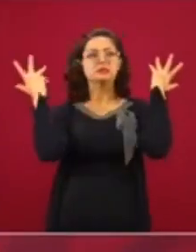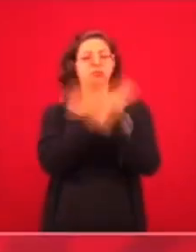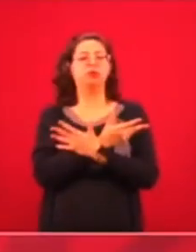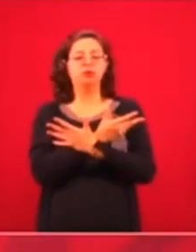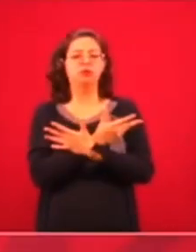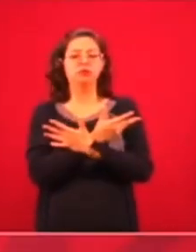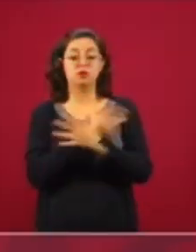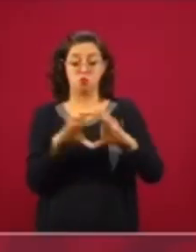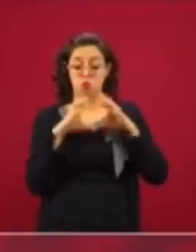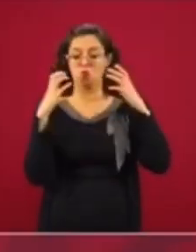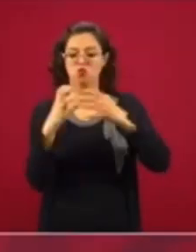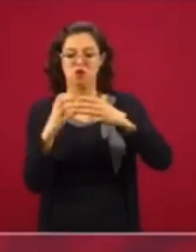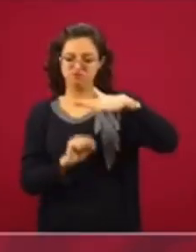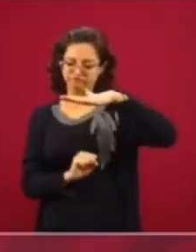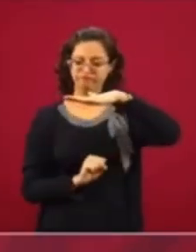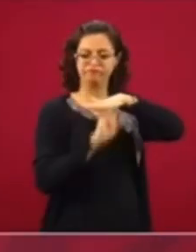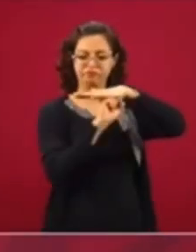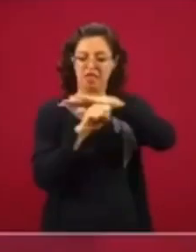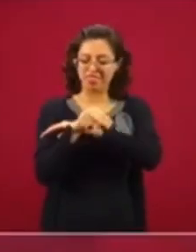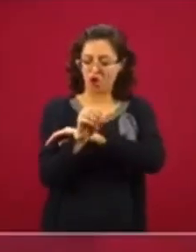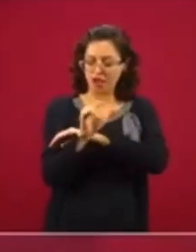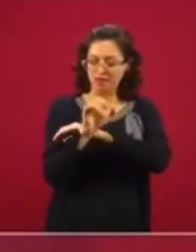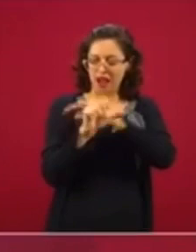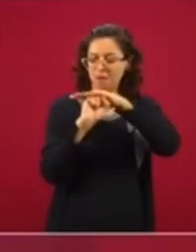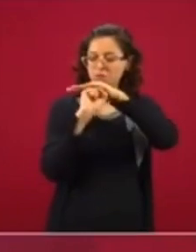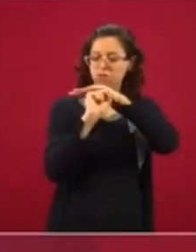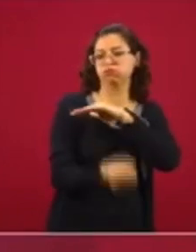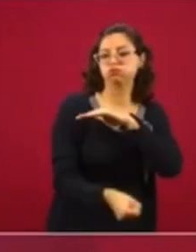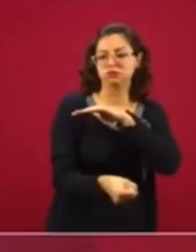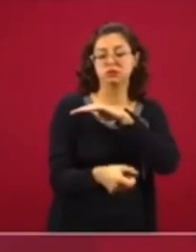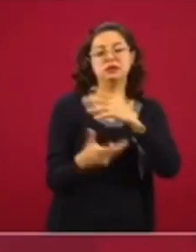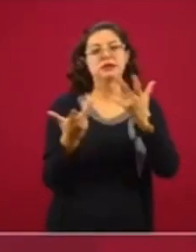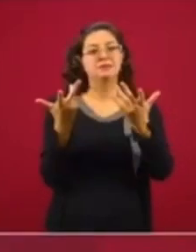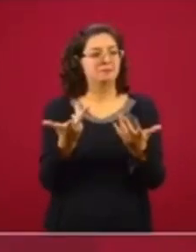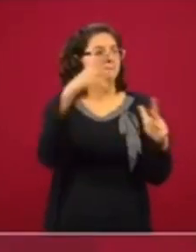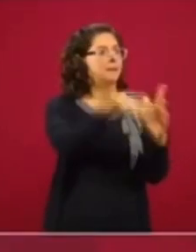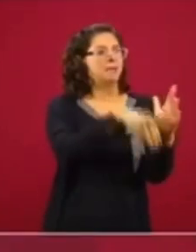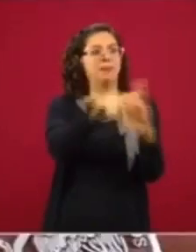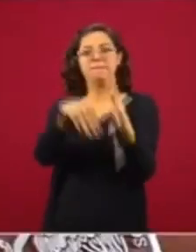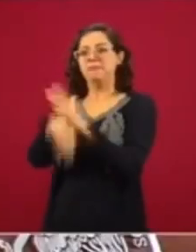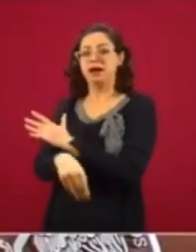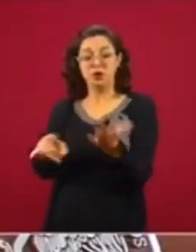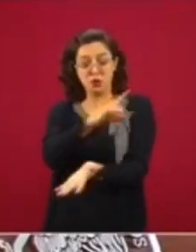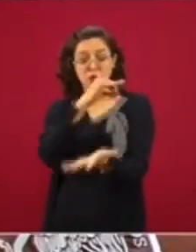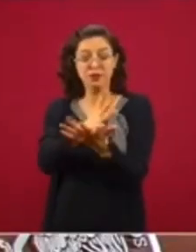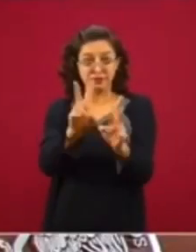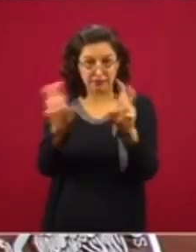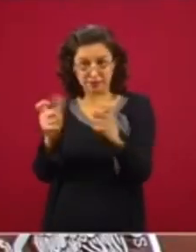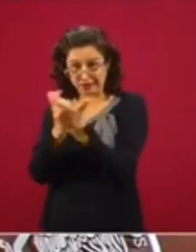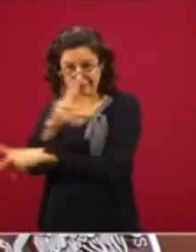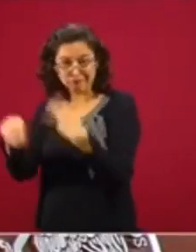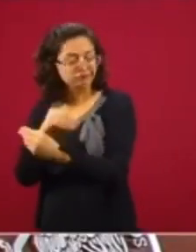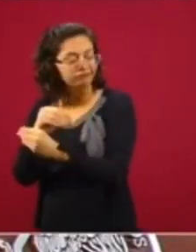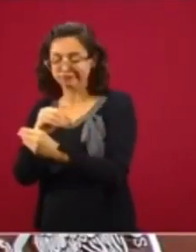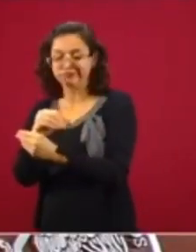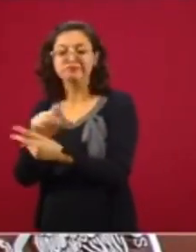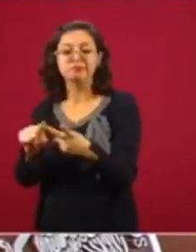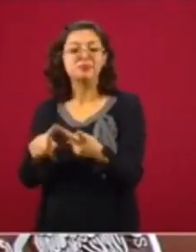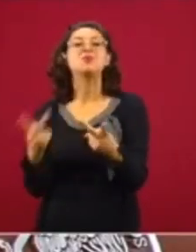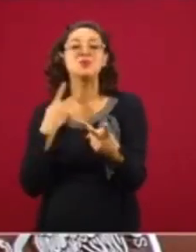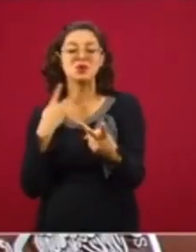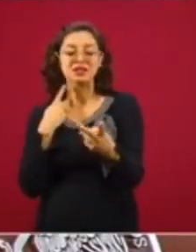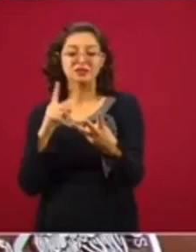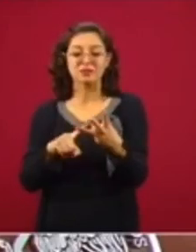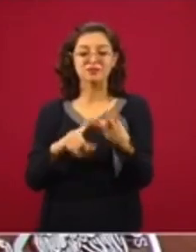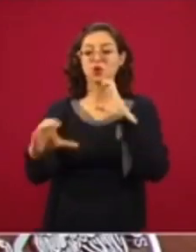modelo neoliberal, no solo en lo económico, en lo político, en